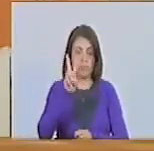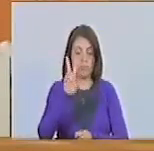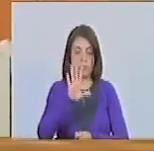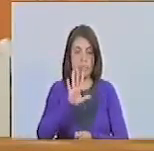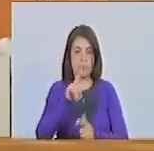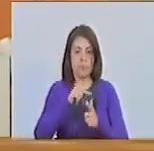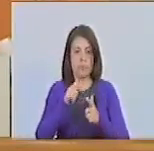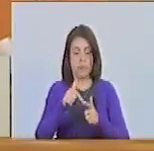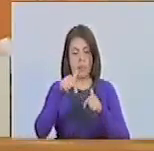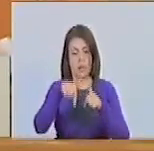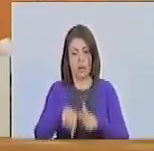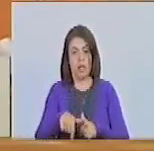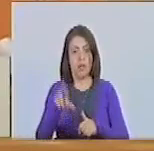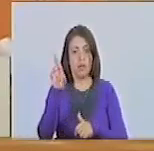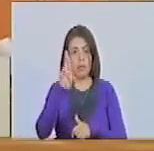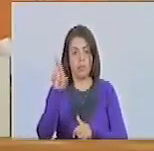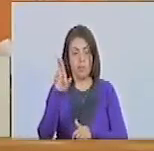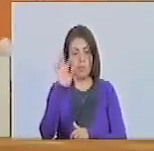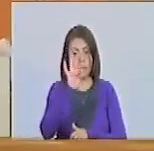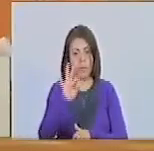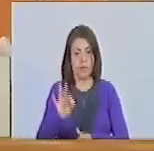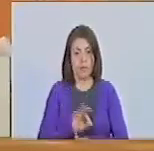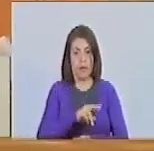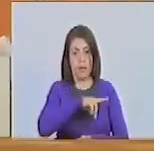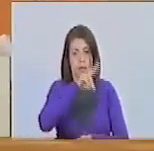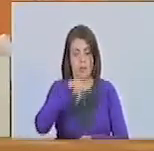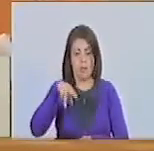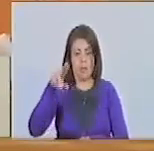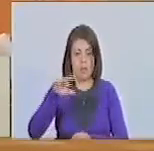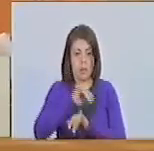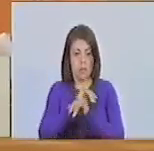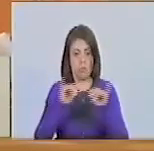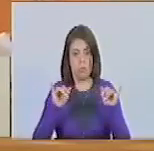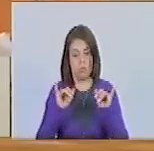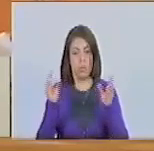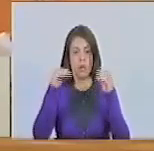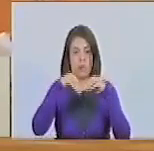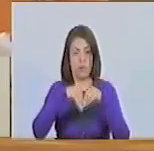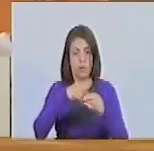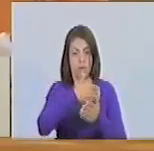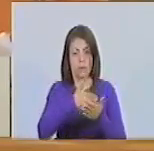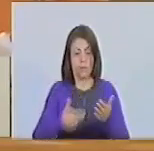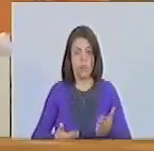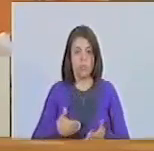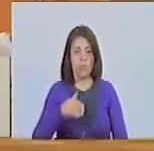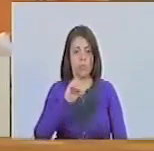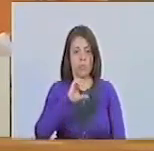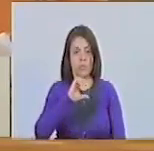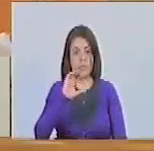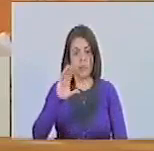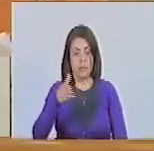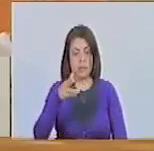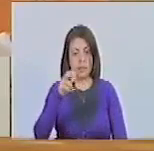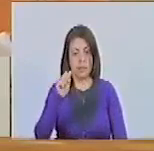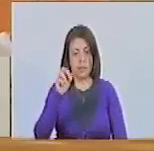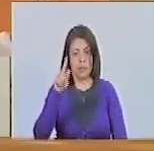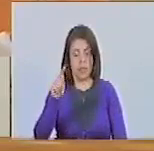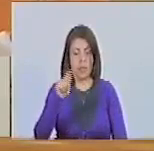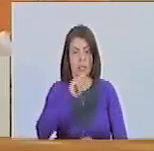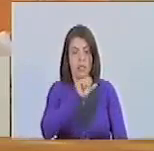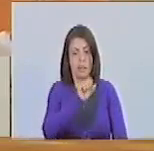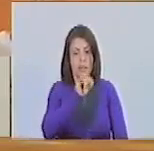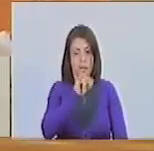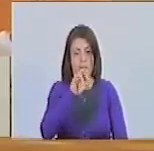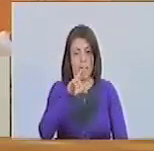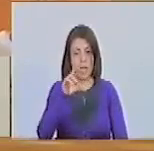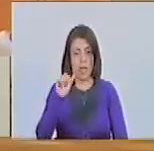Venezuela ante la República Federal de Nigeria, concurrente con las repúblicas del Chad, Sierra Leona y Liberia,